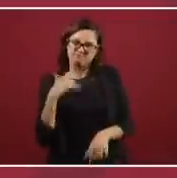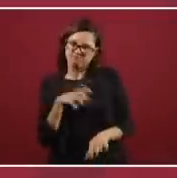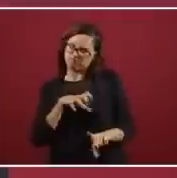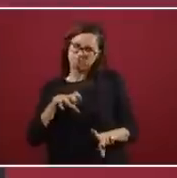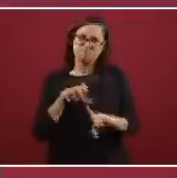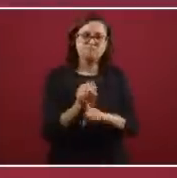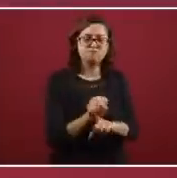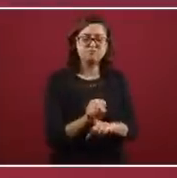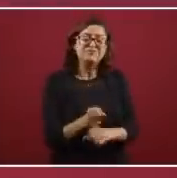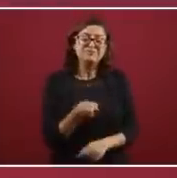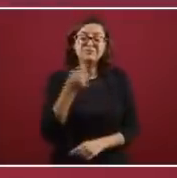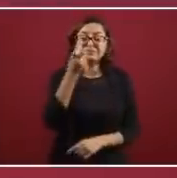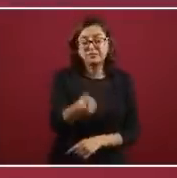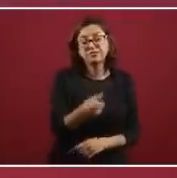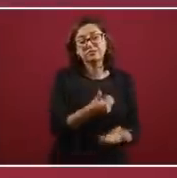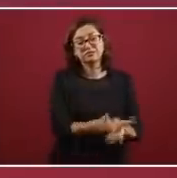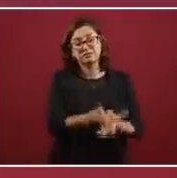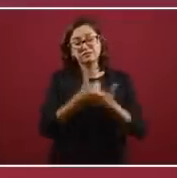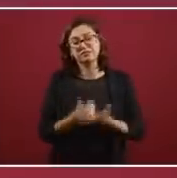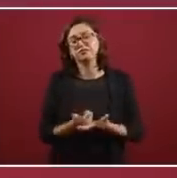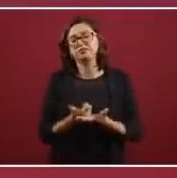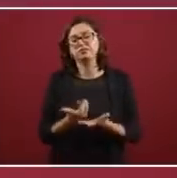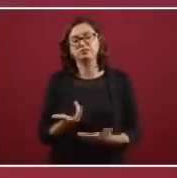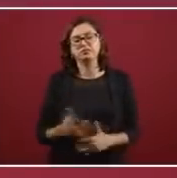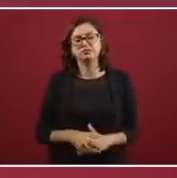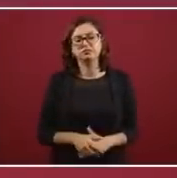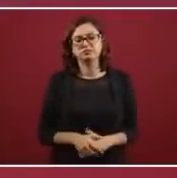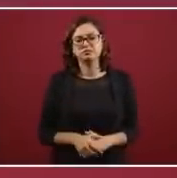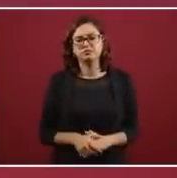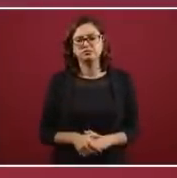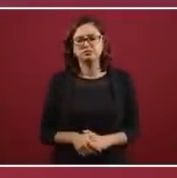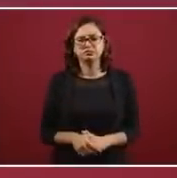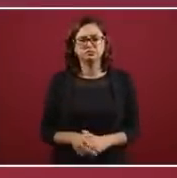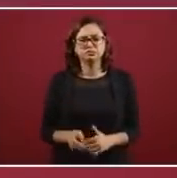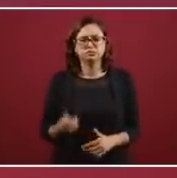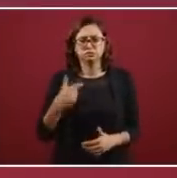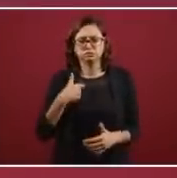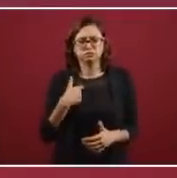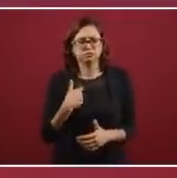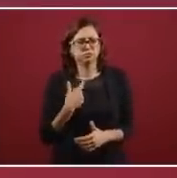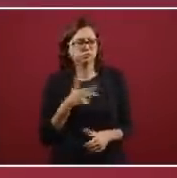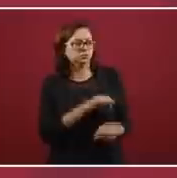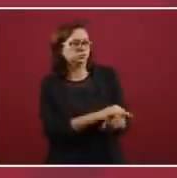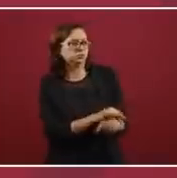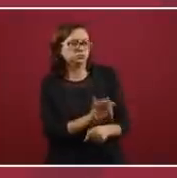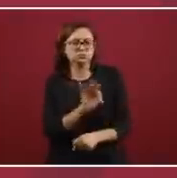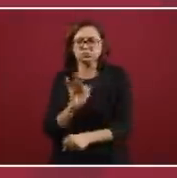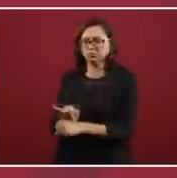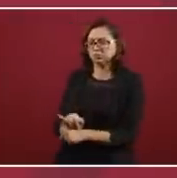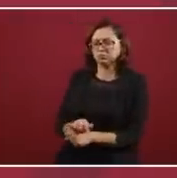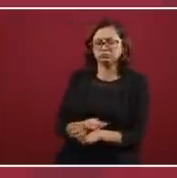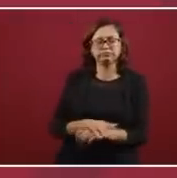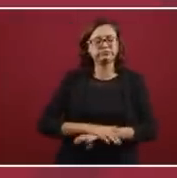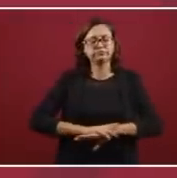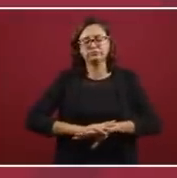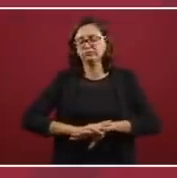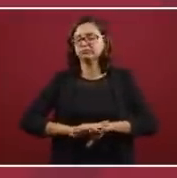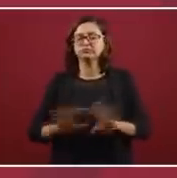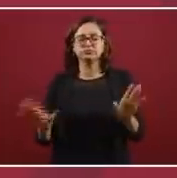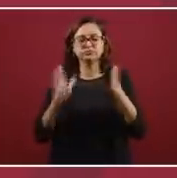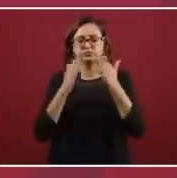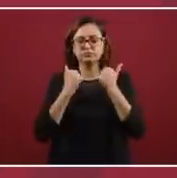Entonces, que nos ayuden a eso. Y no hay protección para líderes